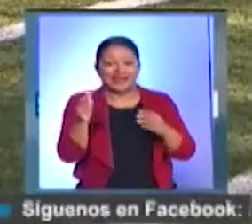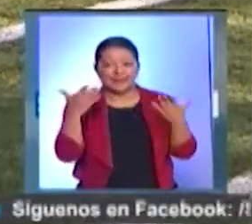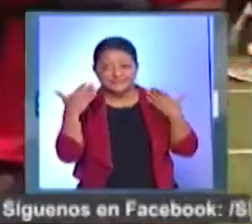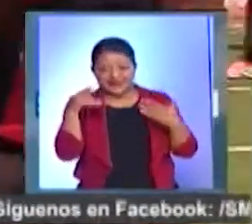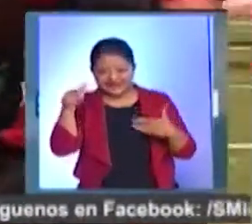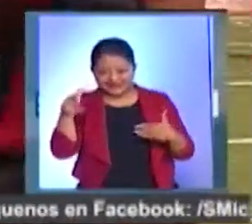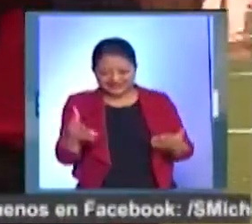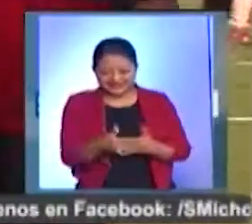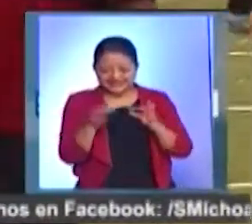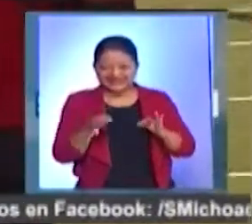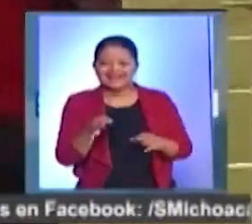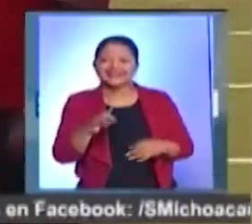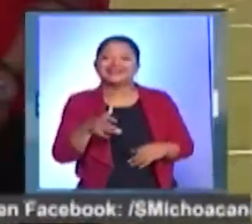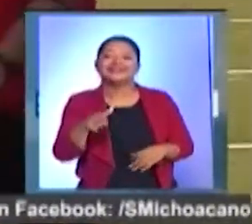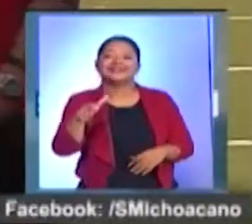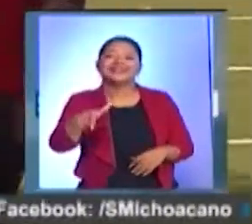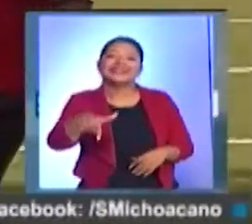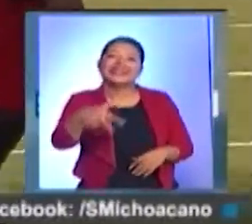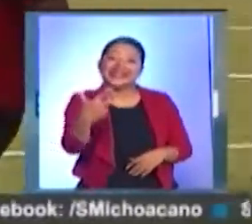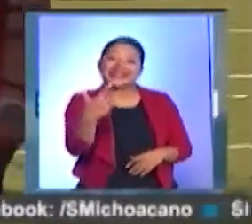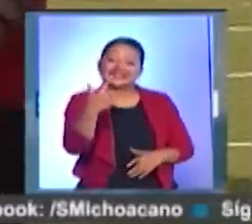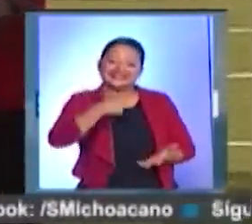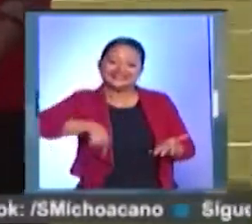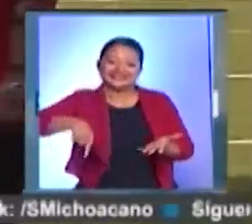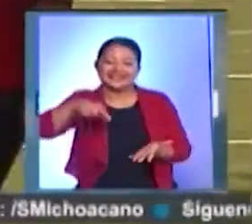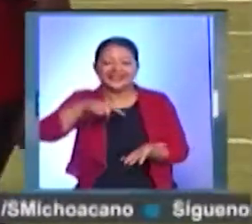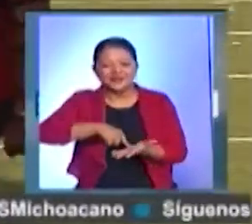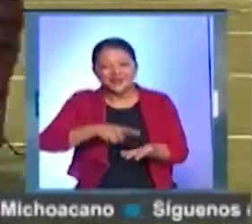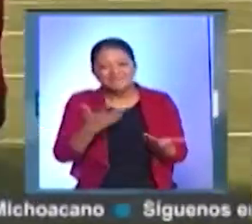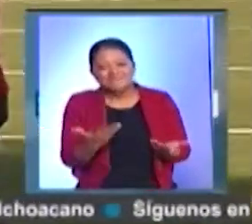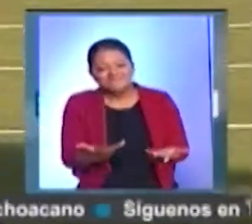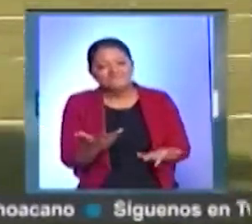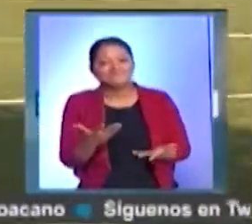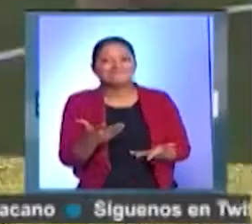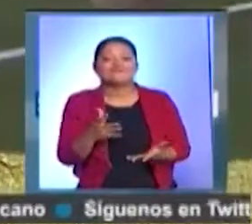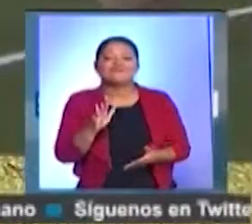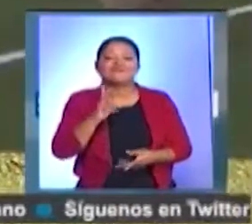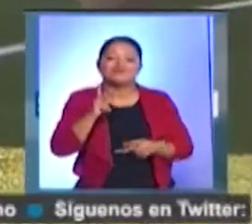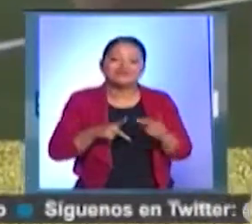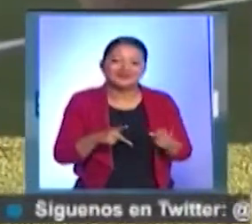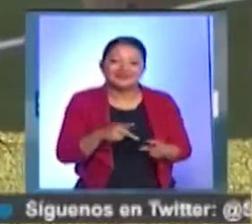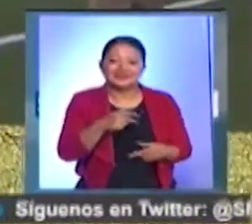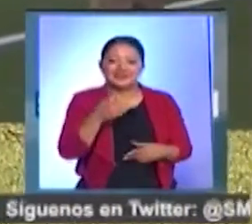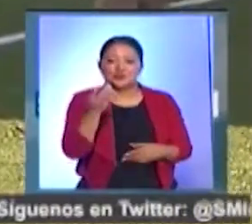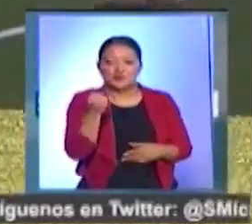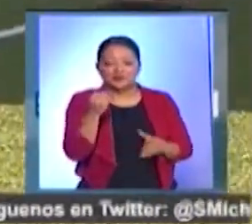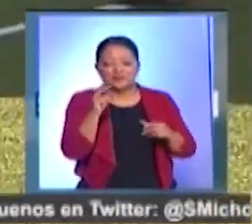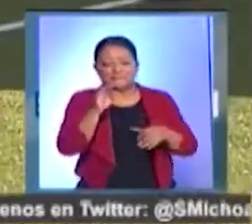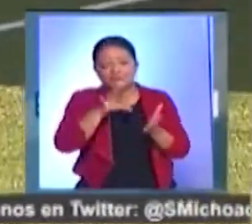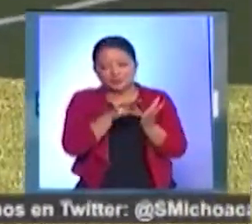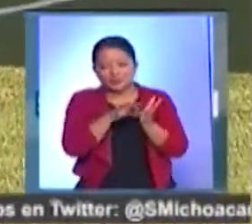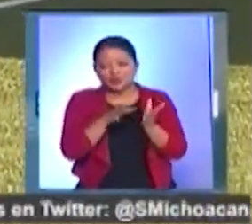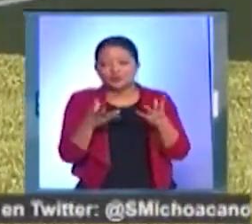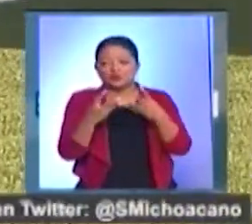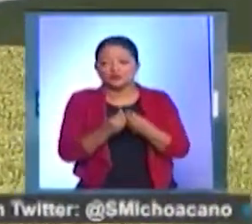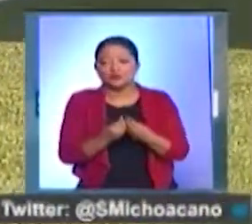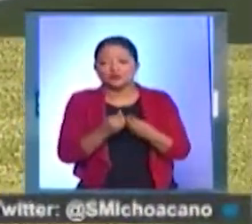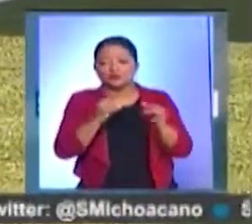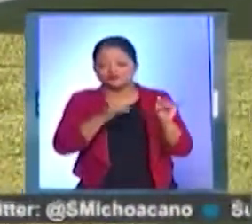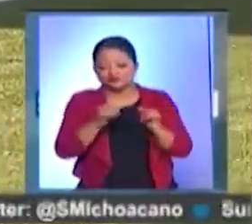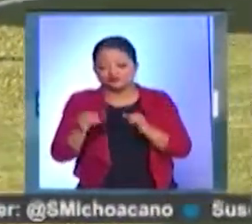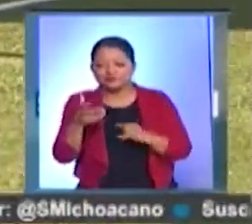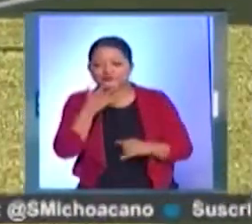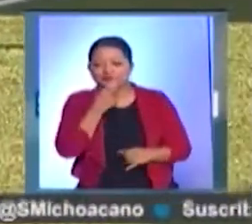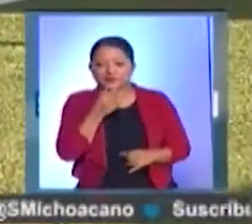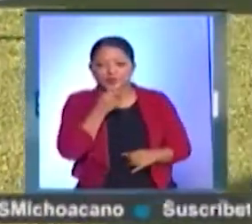consiguió ubicarse en el décimo tercer puesto del ranking clasificatorio en 609 unidades en arco recurvo de la categoría individual varonil